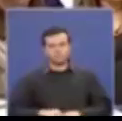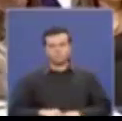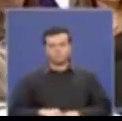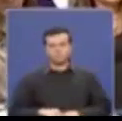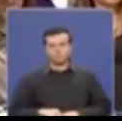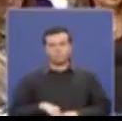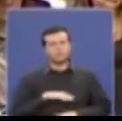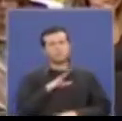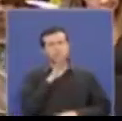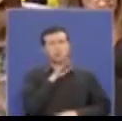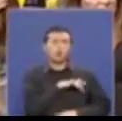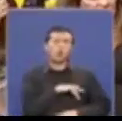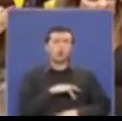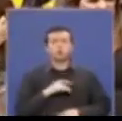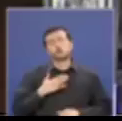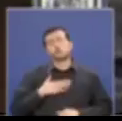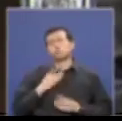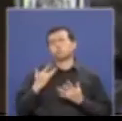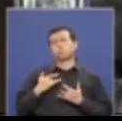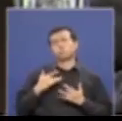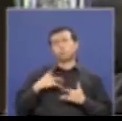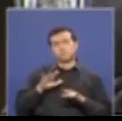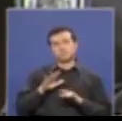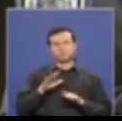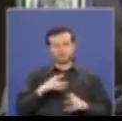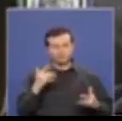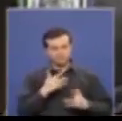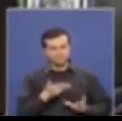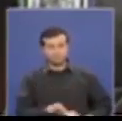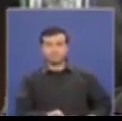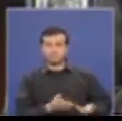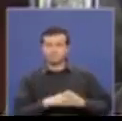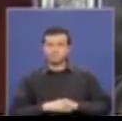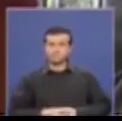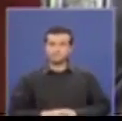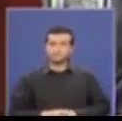Y se va a hacer la víctima, como siempre. Cobarde. Bueno.